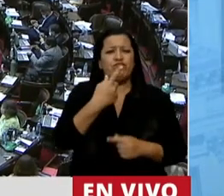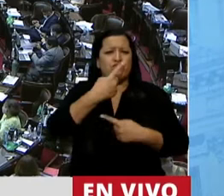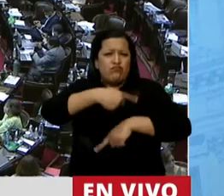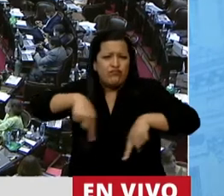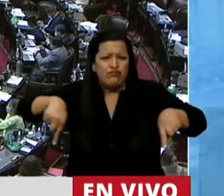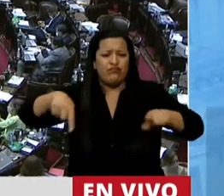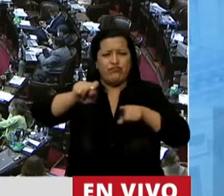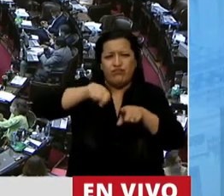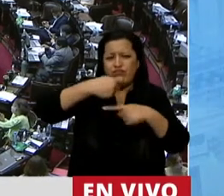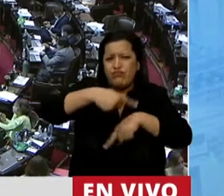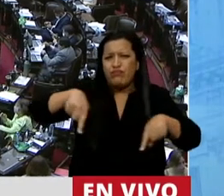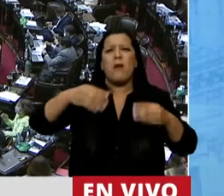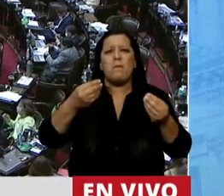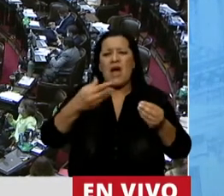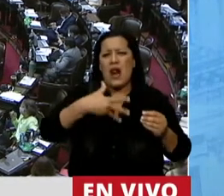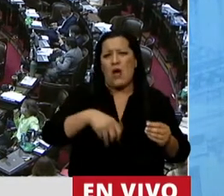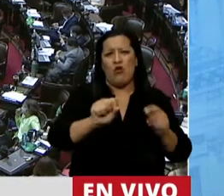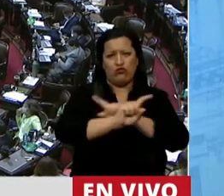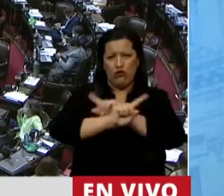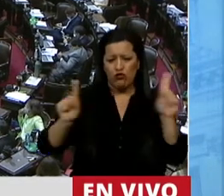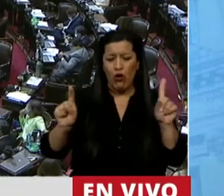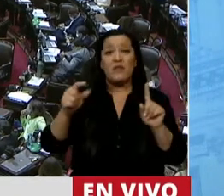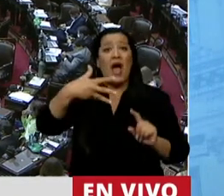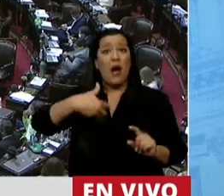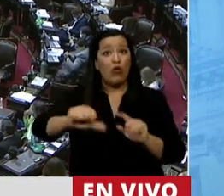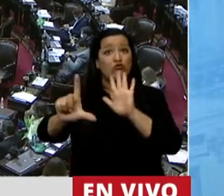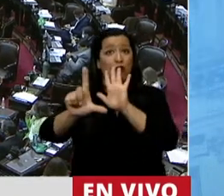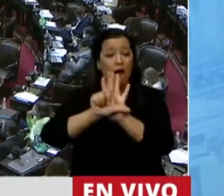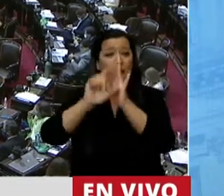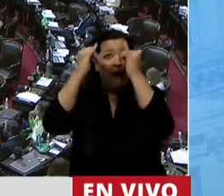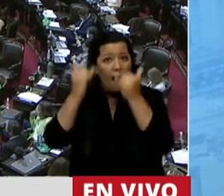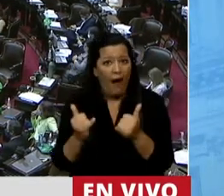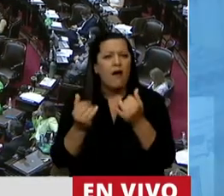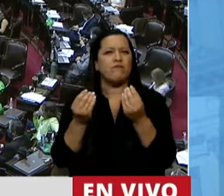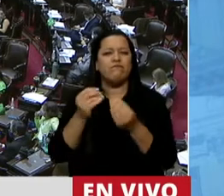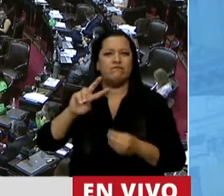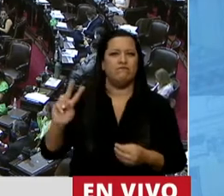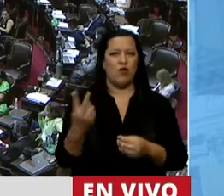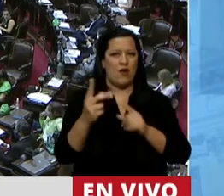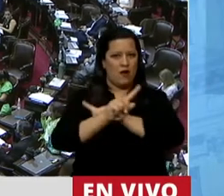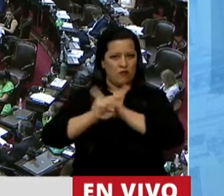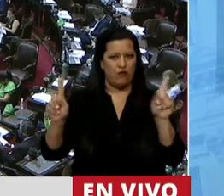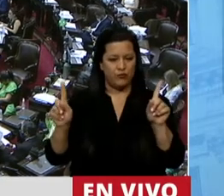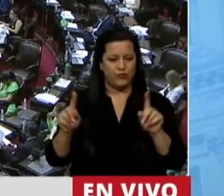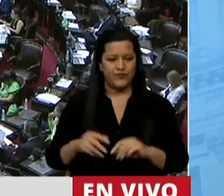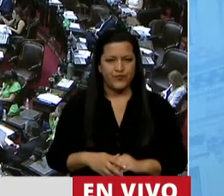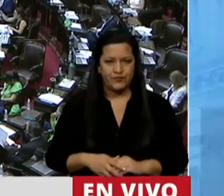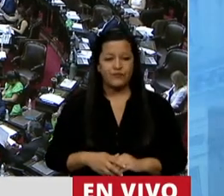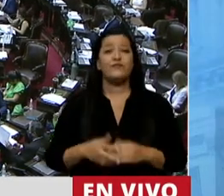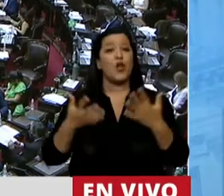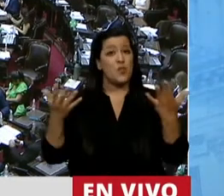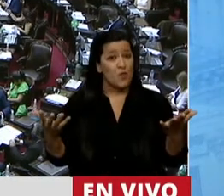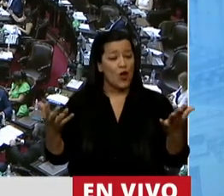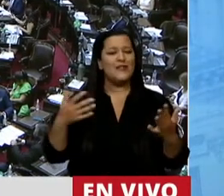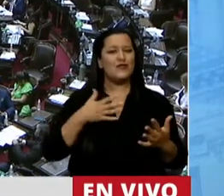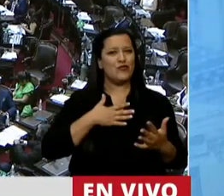anticonceptivos para no abortar y aborto legal para no morir. Por eso, si